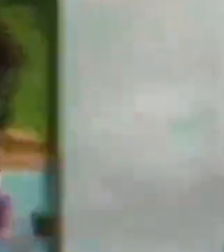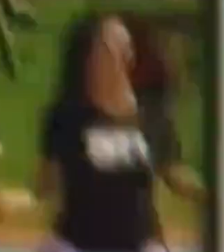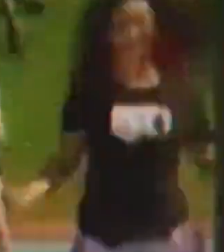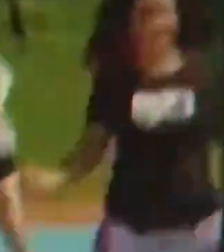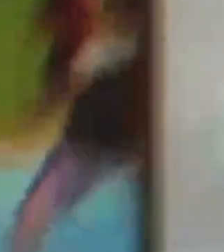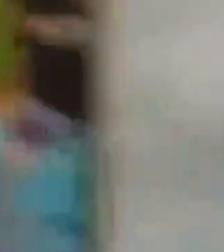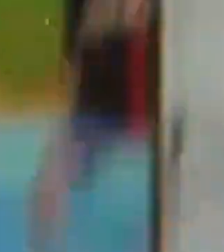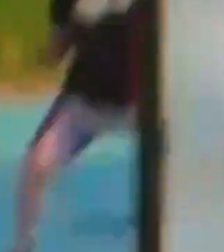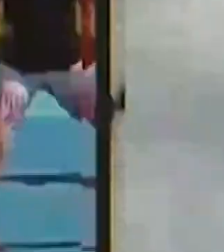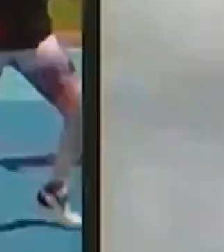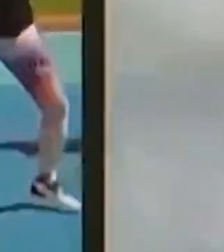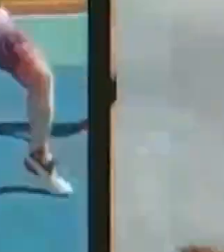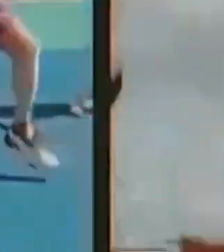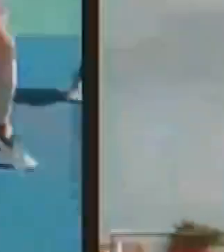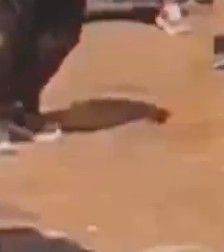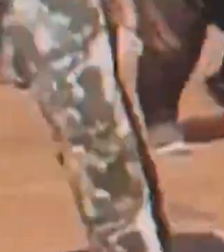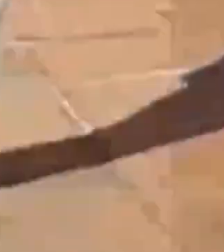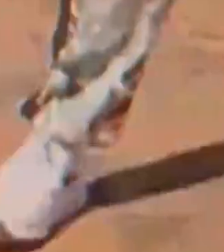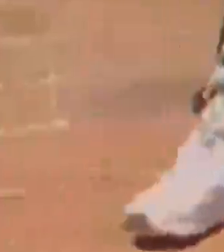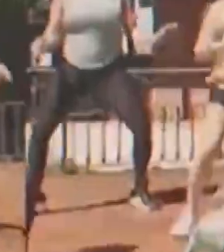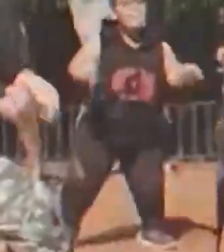¡Ay, sí!